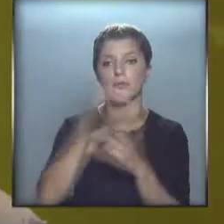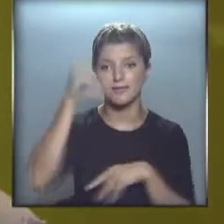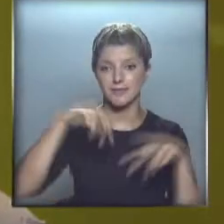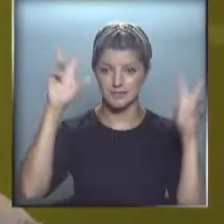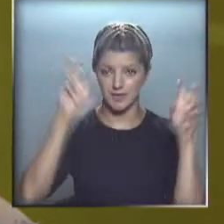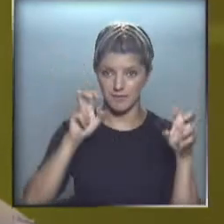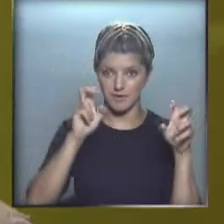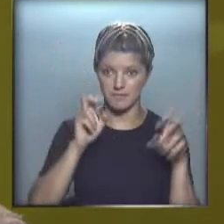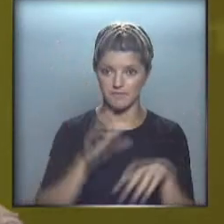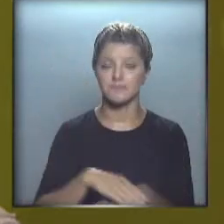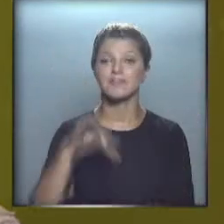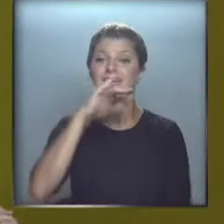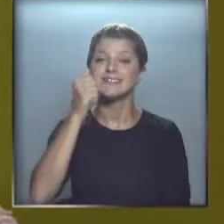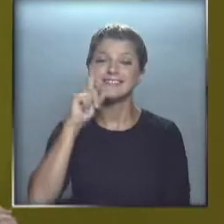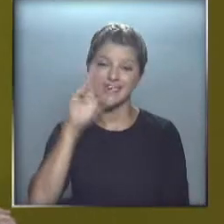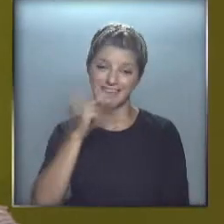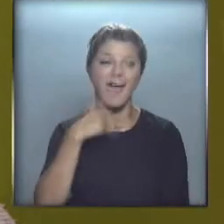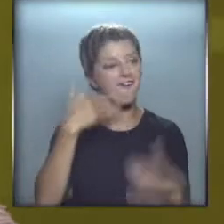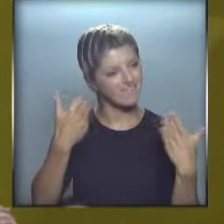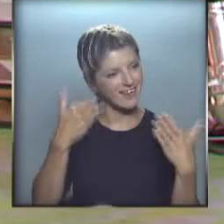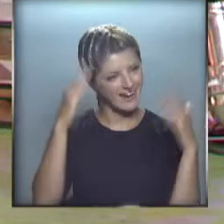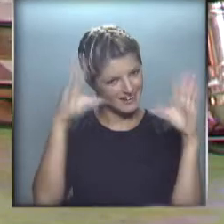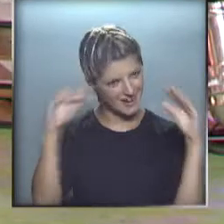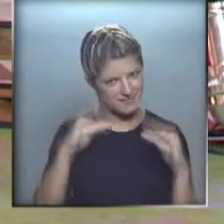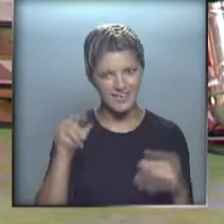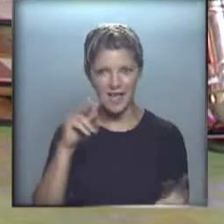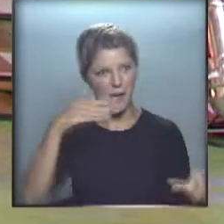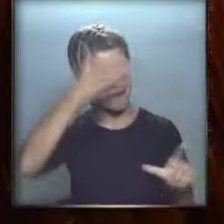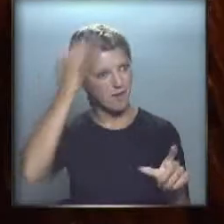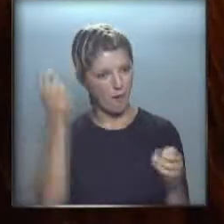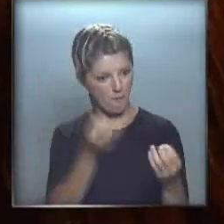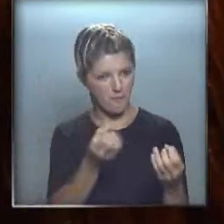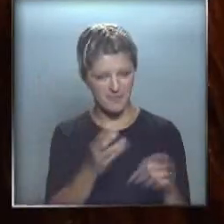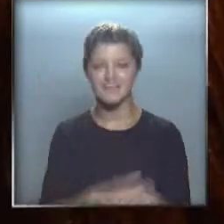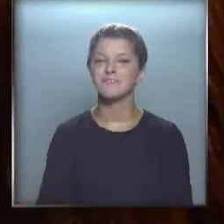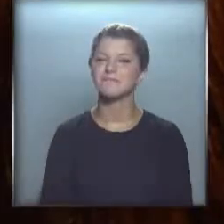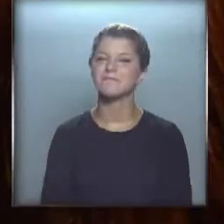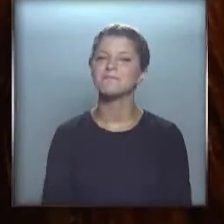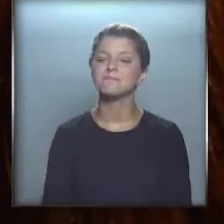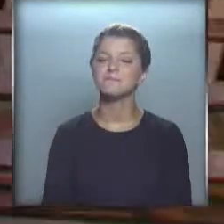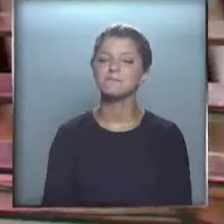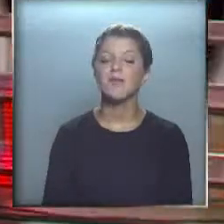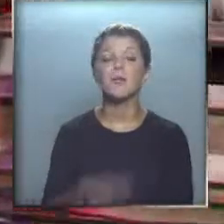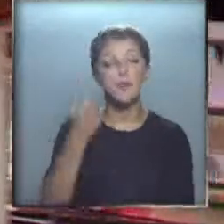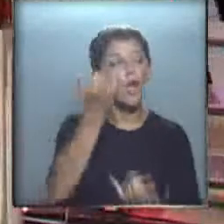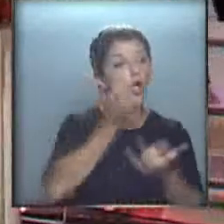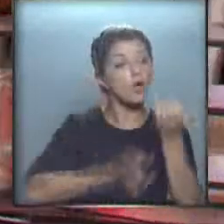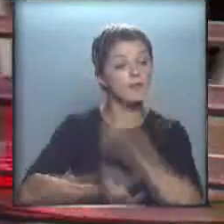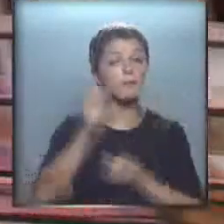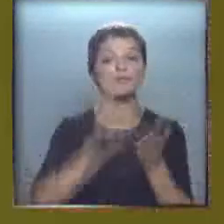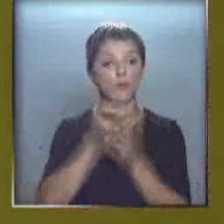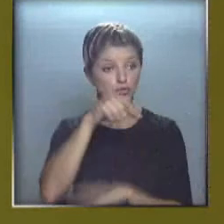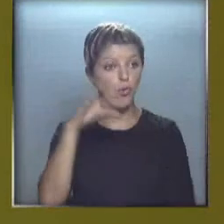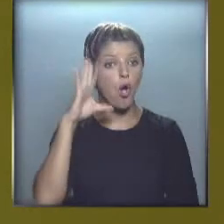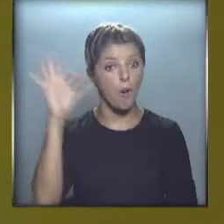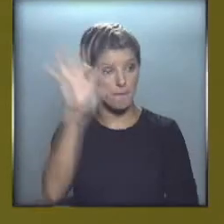Zaira, hola Zaira, ¿cómo hola. Estás? Feliz hola. Navidad, Zaira. Gracias, qué igualmente. Buen peinado, Zaira. Bien, bueno. Bien. Cuénteme, a ver, ¿qué opina de